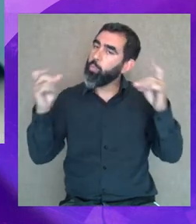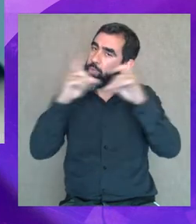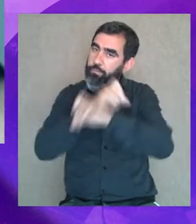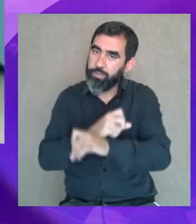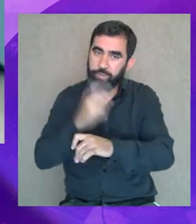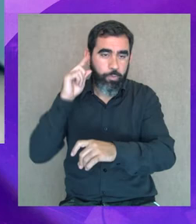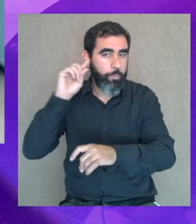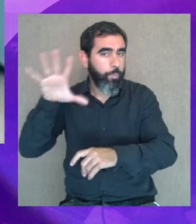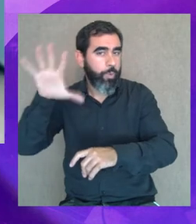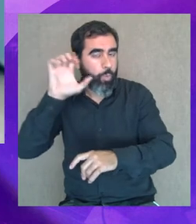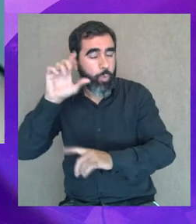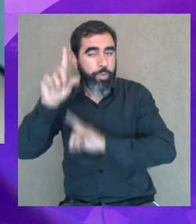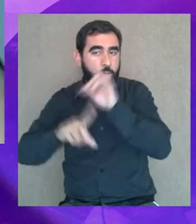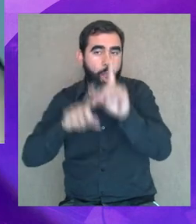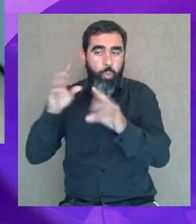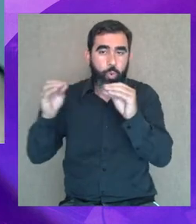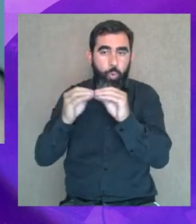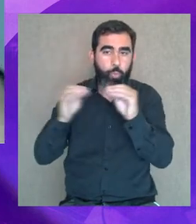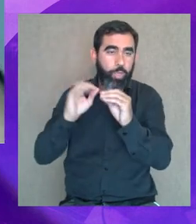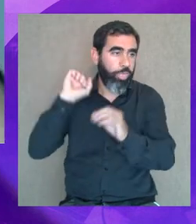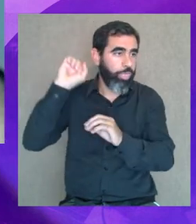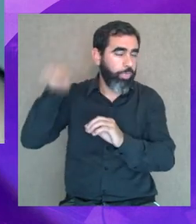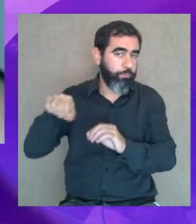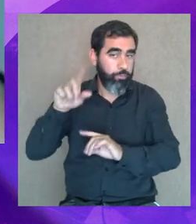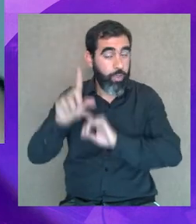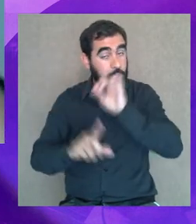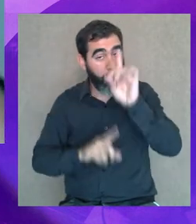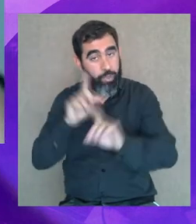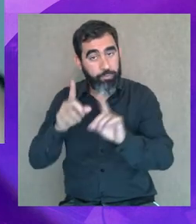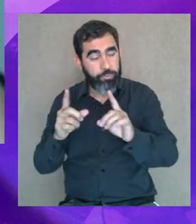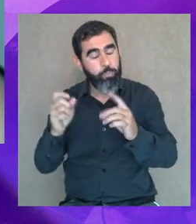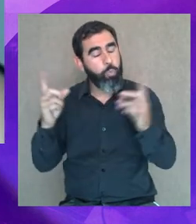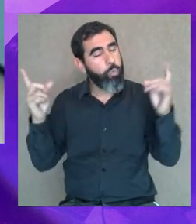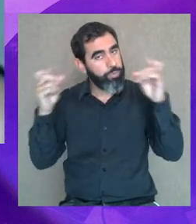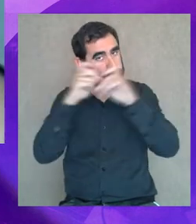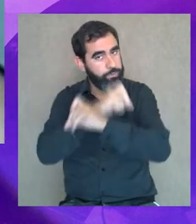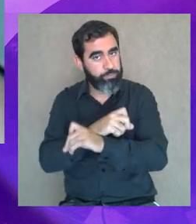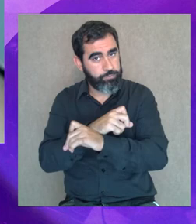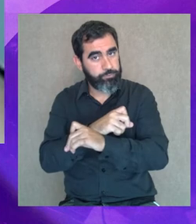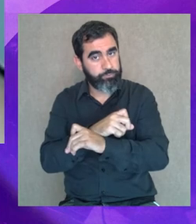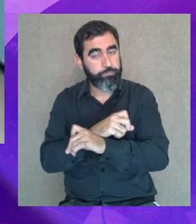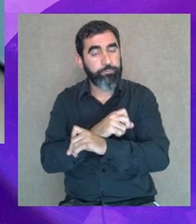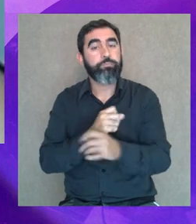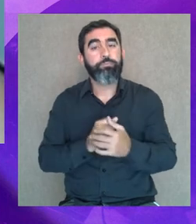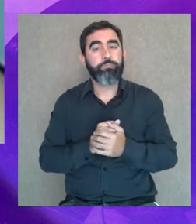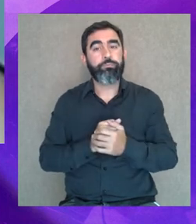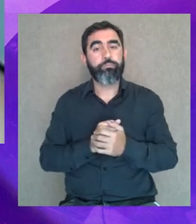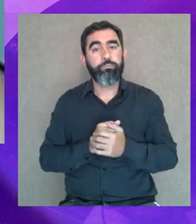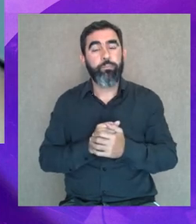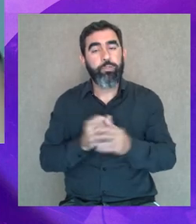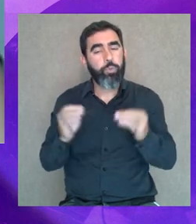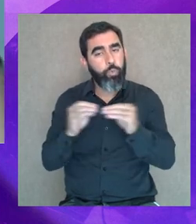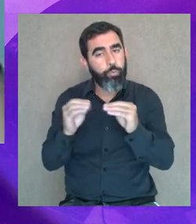escuchar con algunos compañeros fue muy duro y bueno y fue entre yendo con